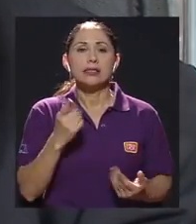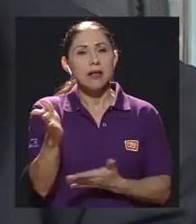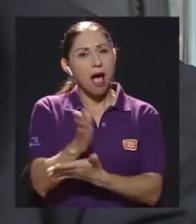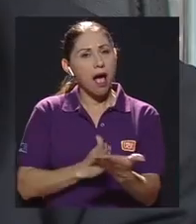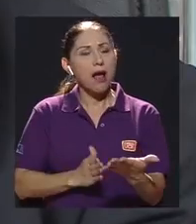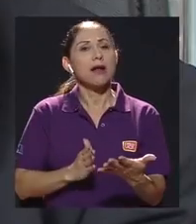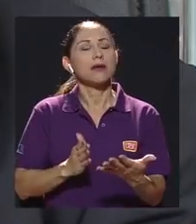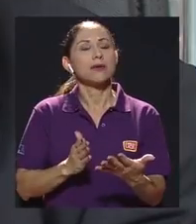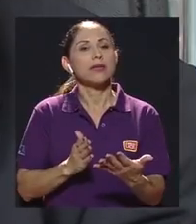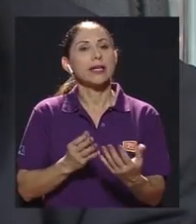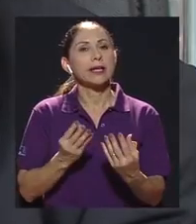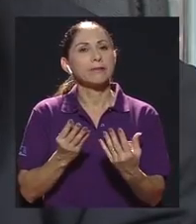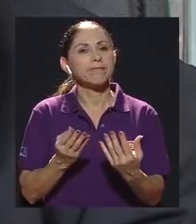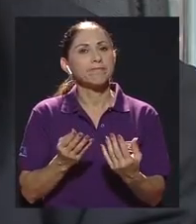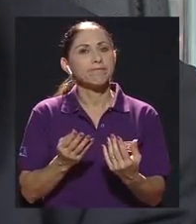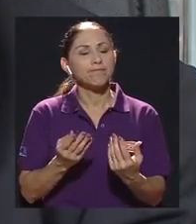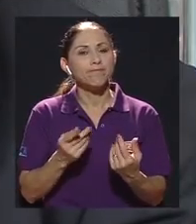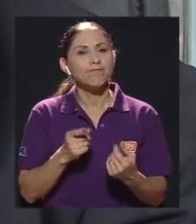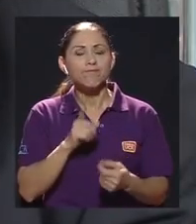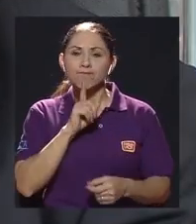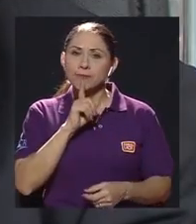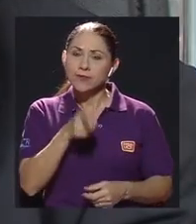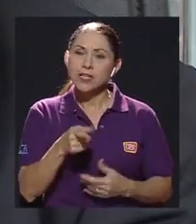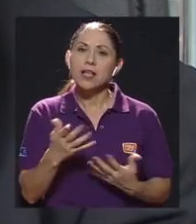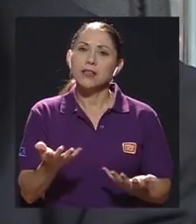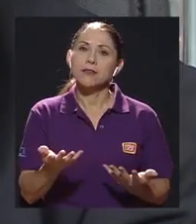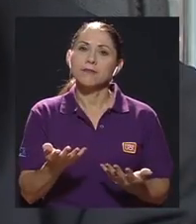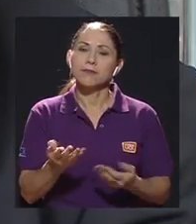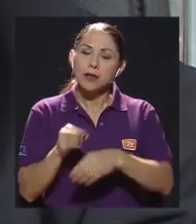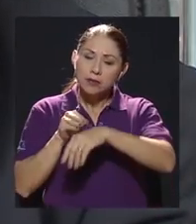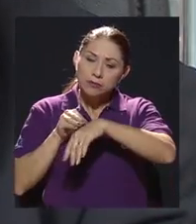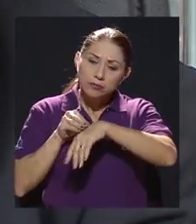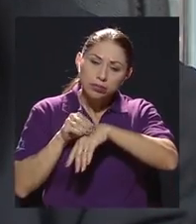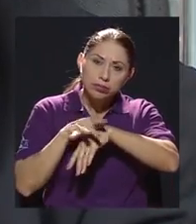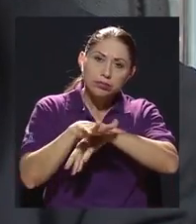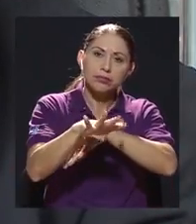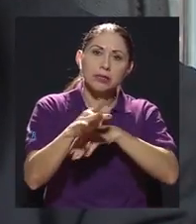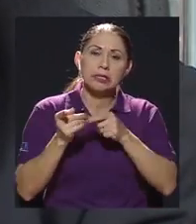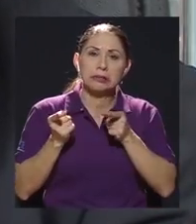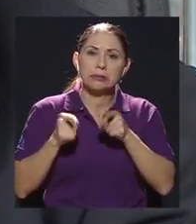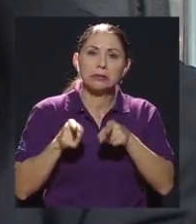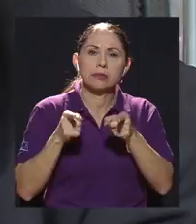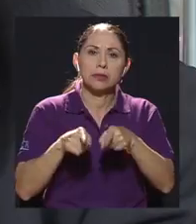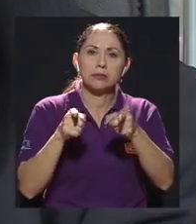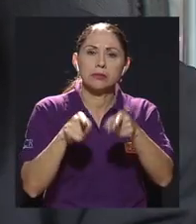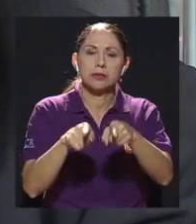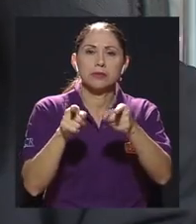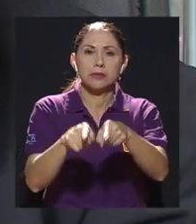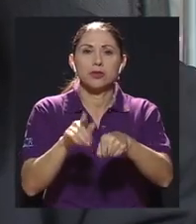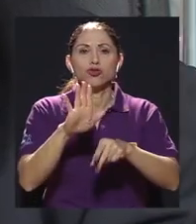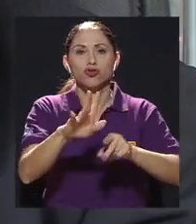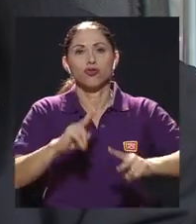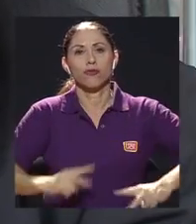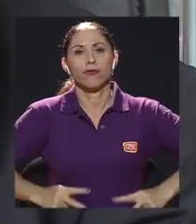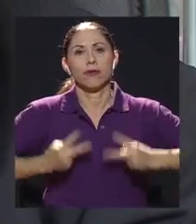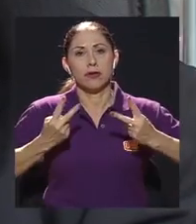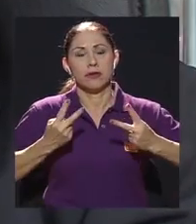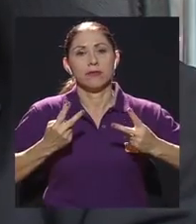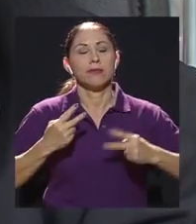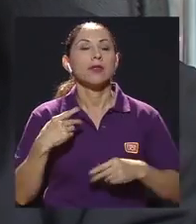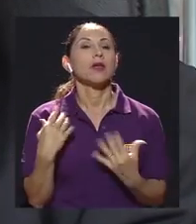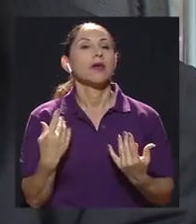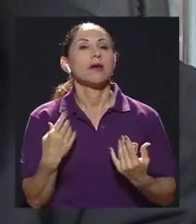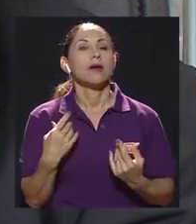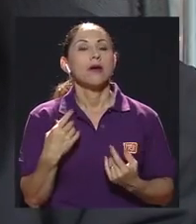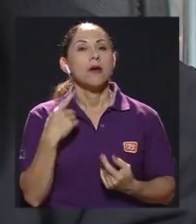marca, sin duda alguna, el itinerario vital de Constantino, porque el